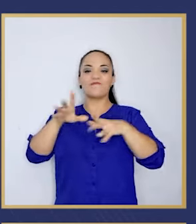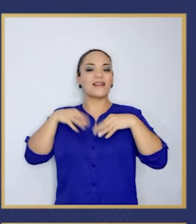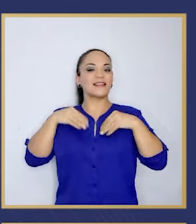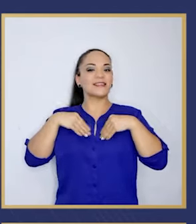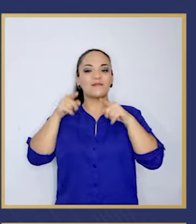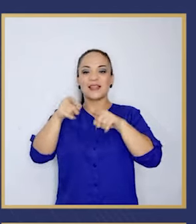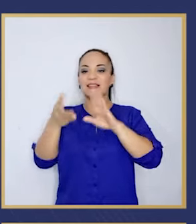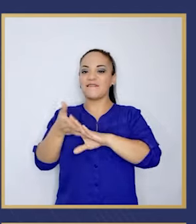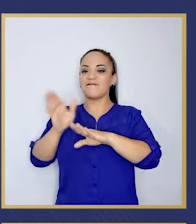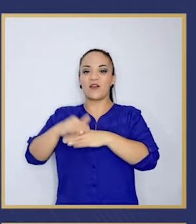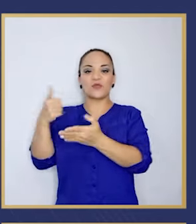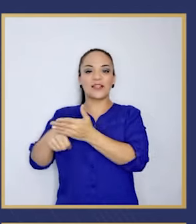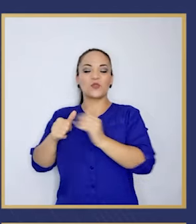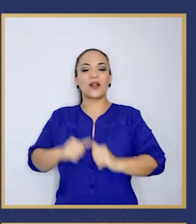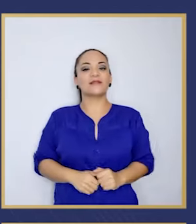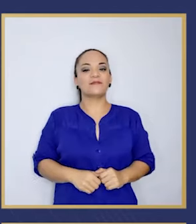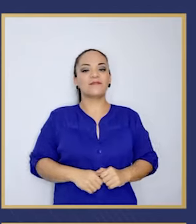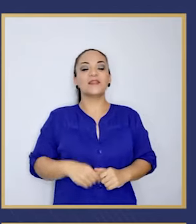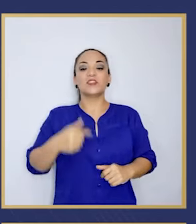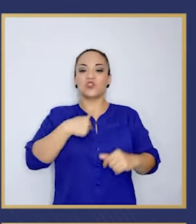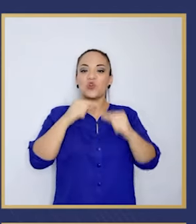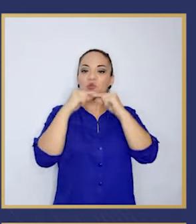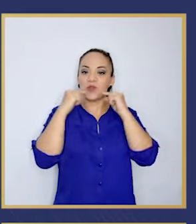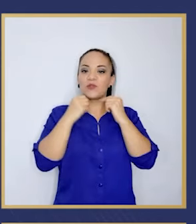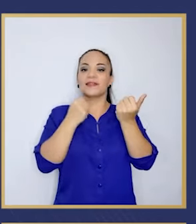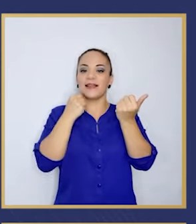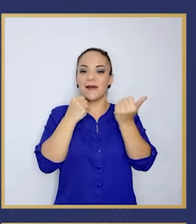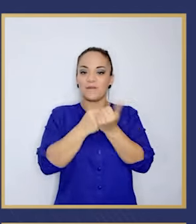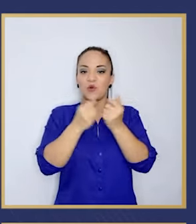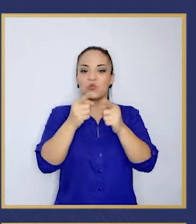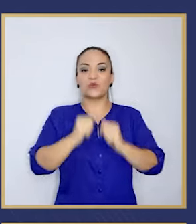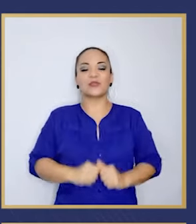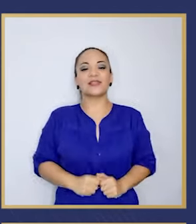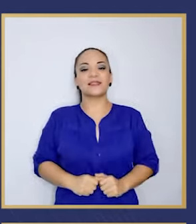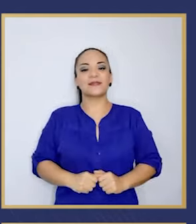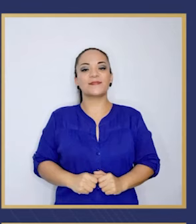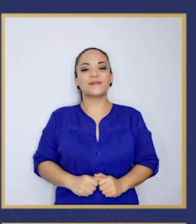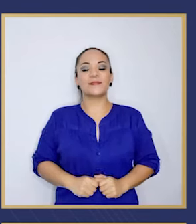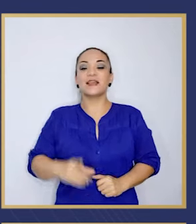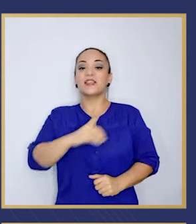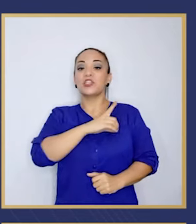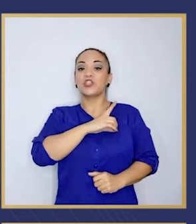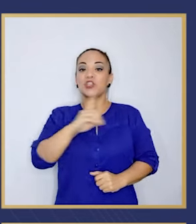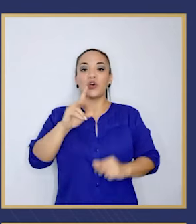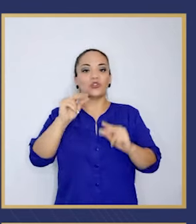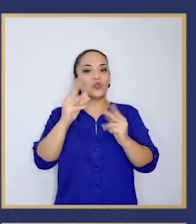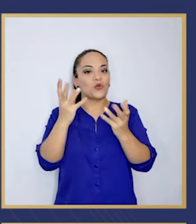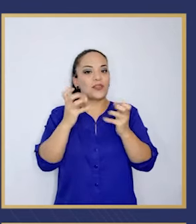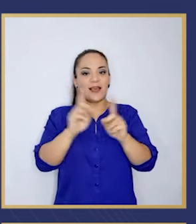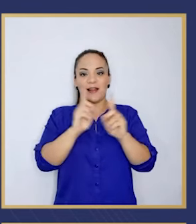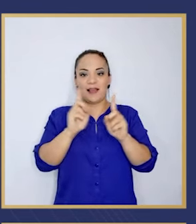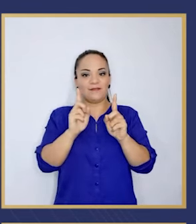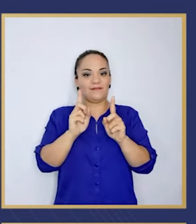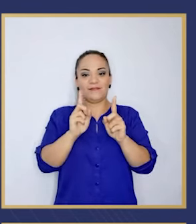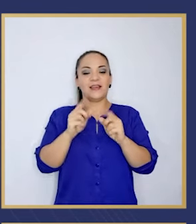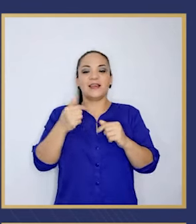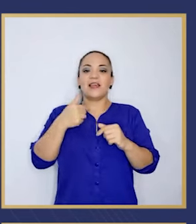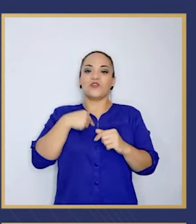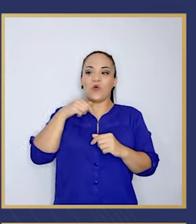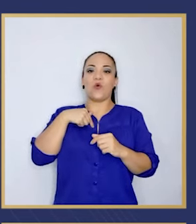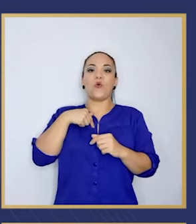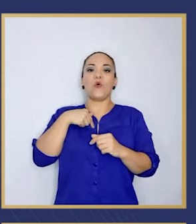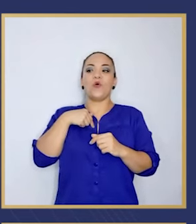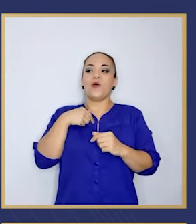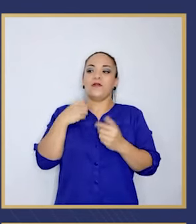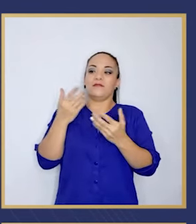a que se convalide este fraude. Cuenten con Rodrigo Chávez. Dios no quiera que los tenga